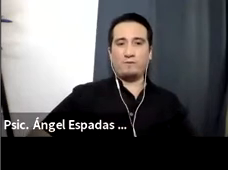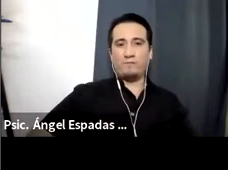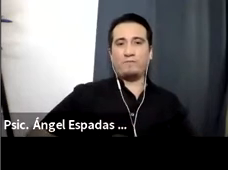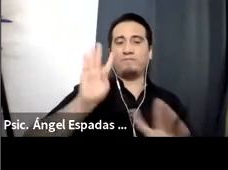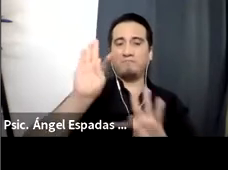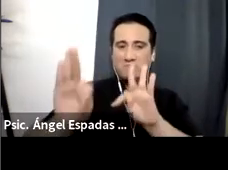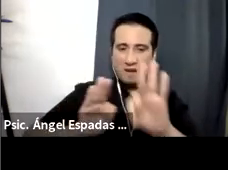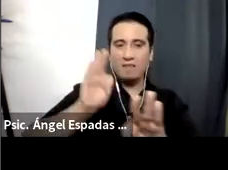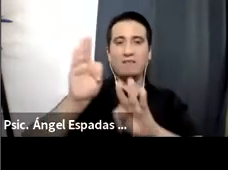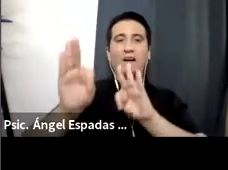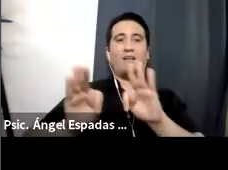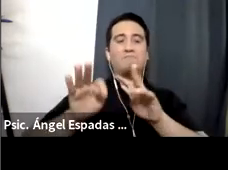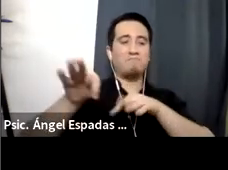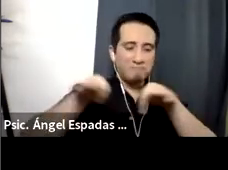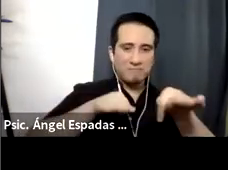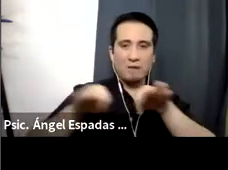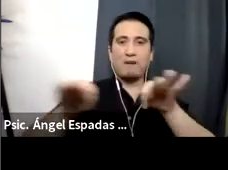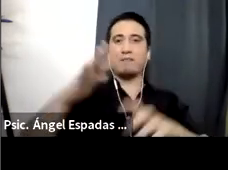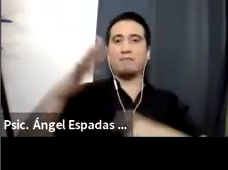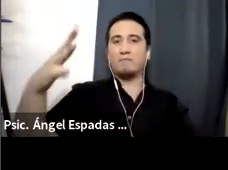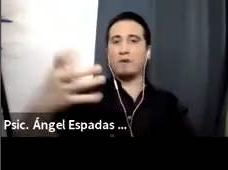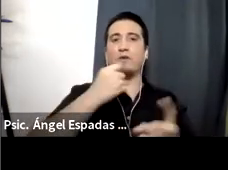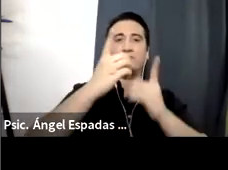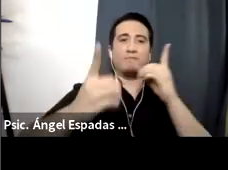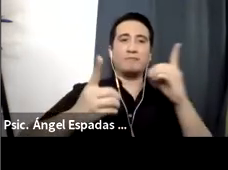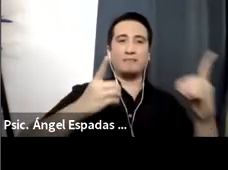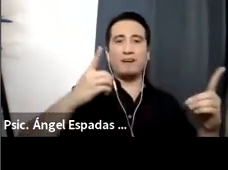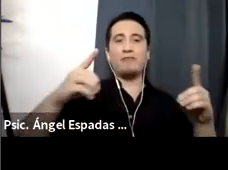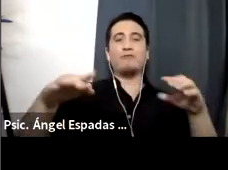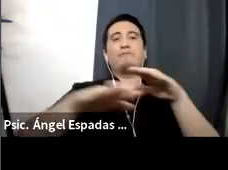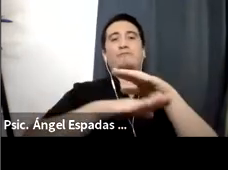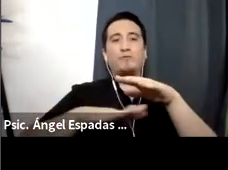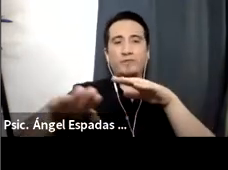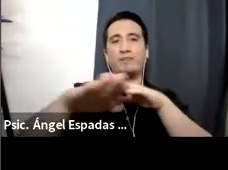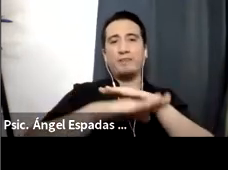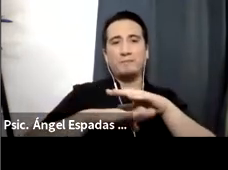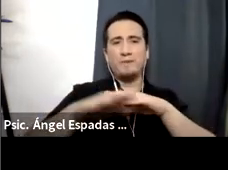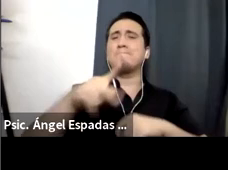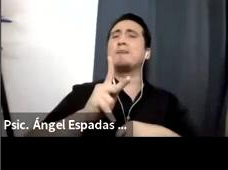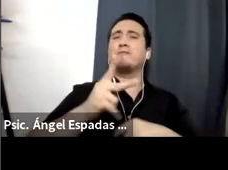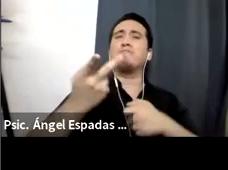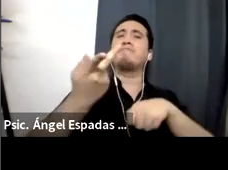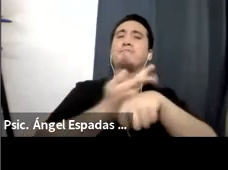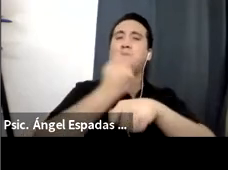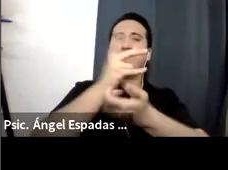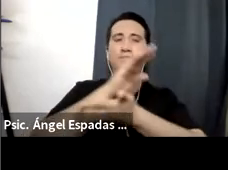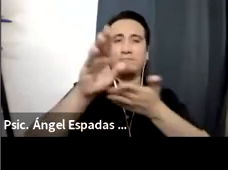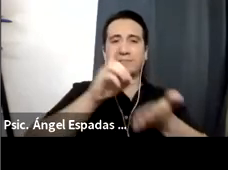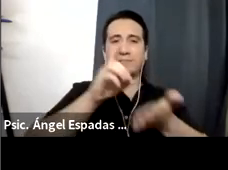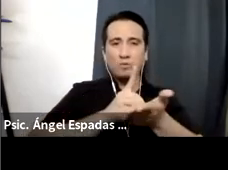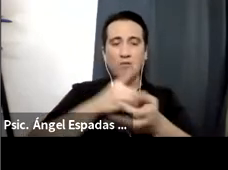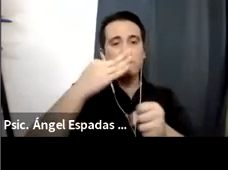tratando de trabajando, ¿no? Para lograr un desarrollo sostenible. Pero bueno, ¿qué pasa en las ciudades? Pues ha habido ahorita